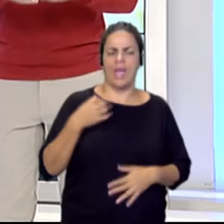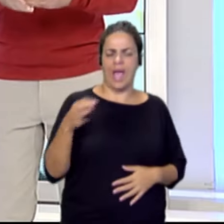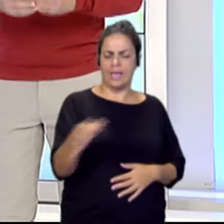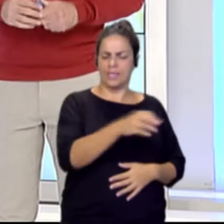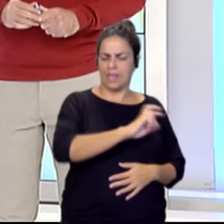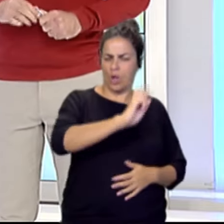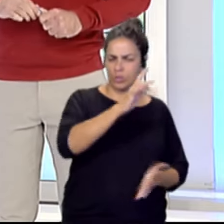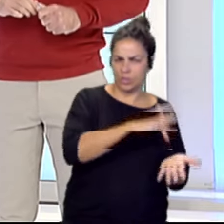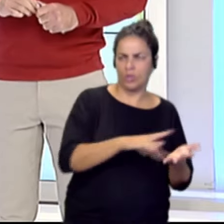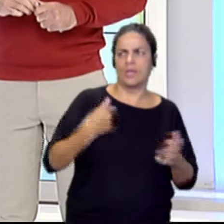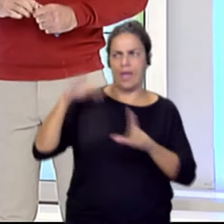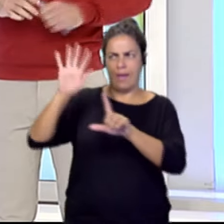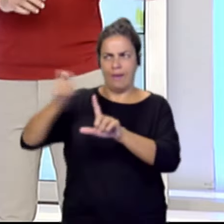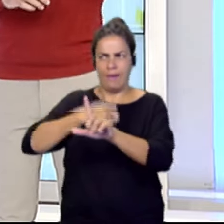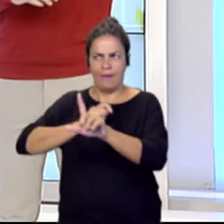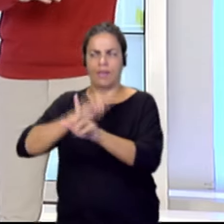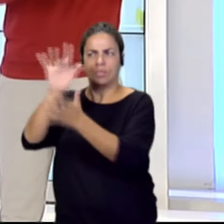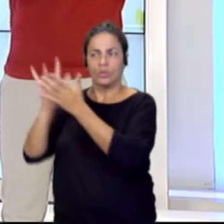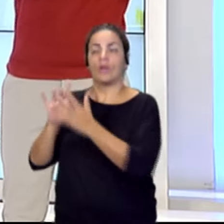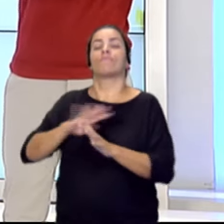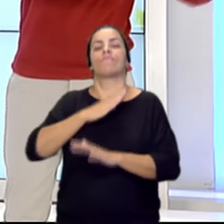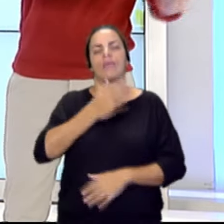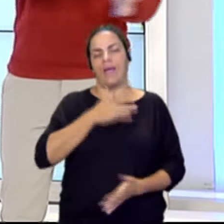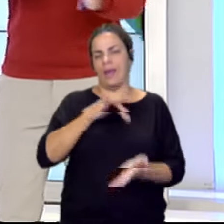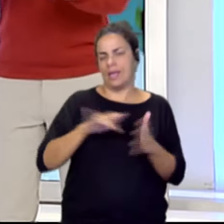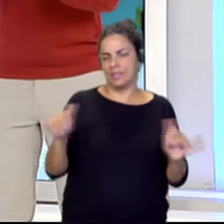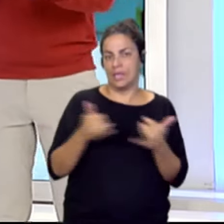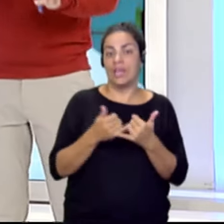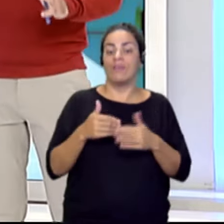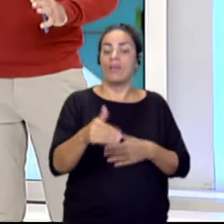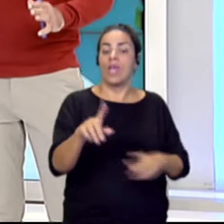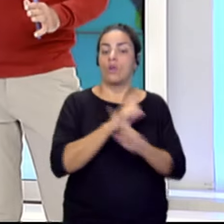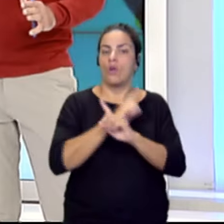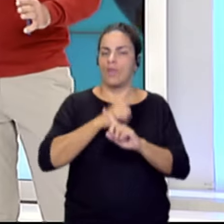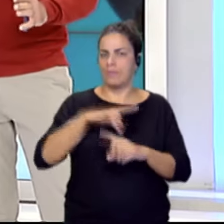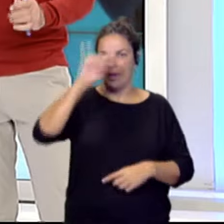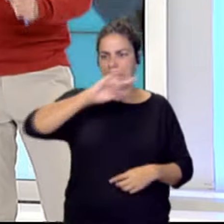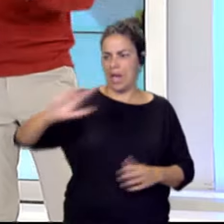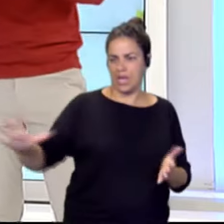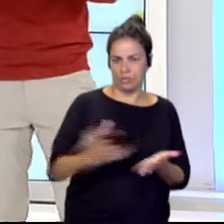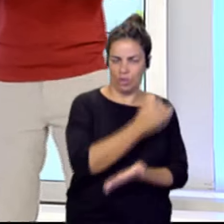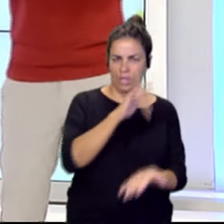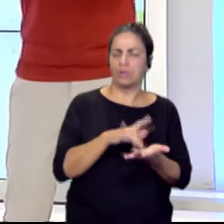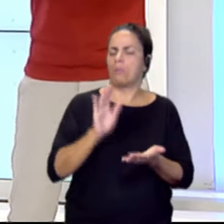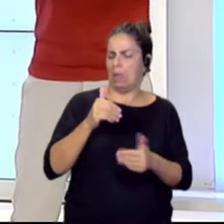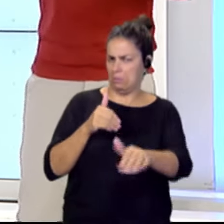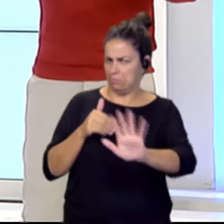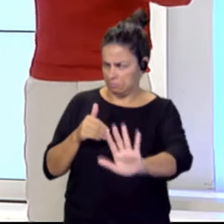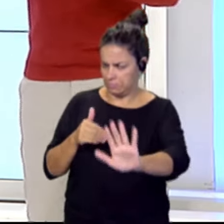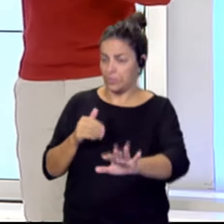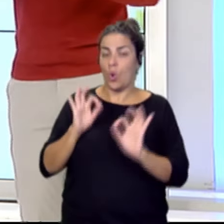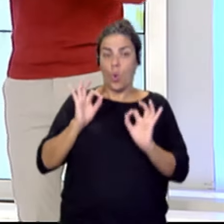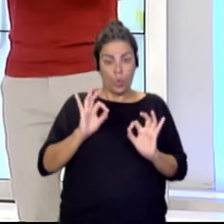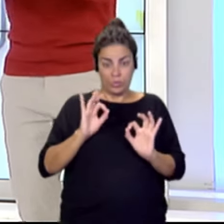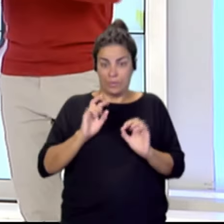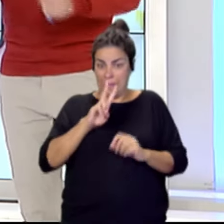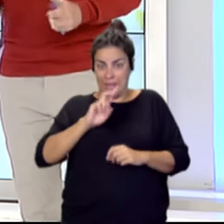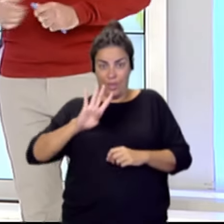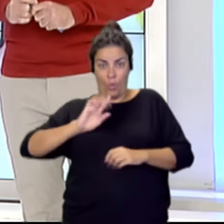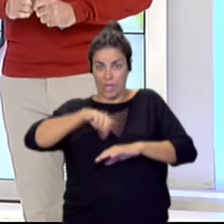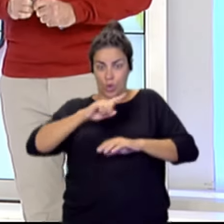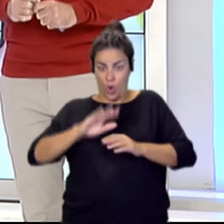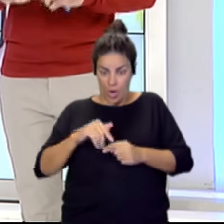mañana va a ocurrir en Tenerife. En noviembre se va a realizar en el conjunto de la comunidad autónoma, pero bueno, ya llegará ese momento. Bueno, justo dentro de 24 horas, dentro de 15 minutos,